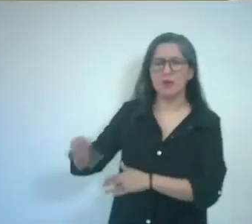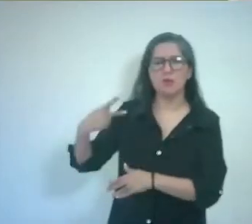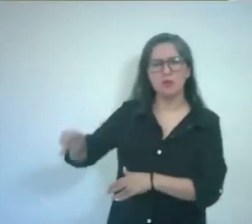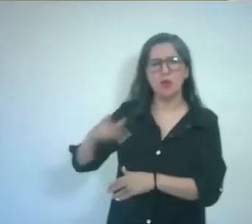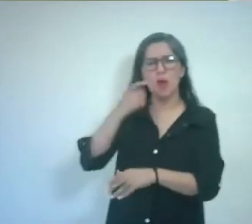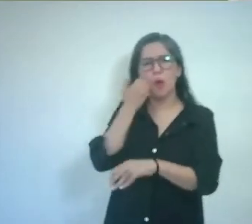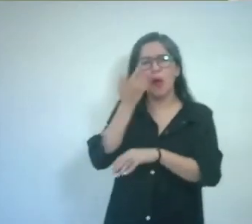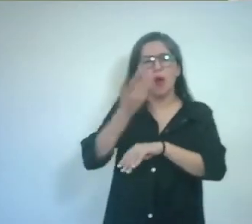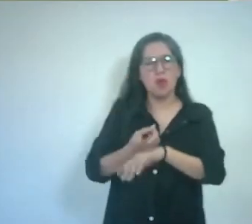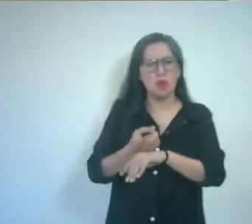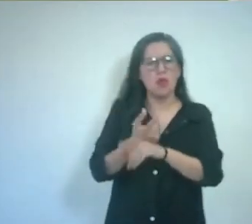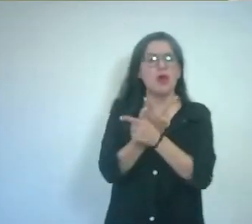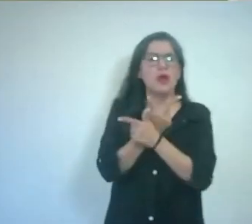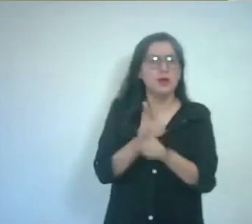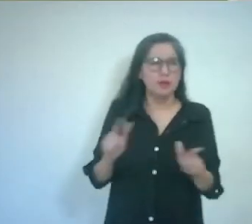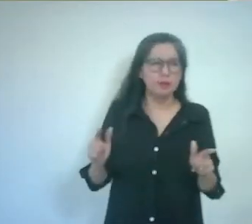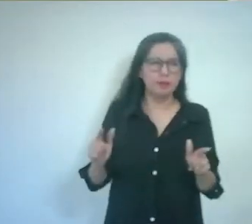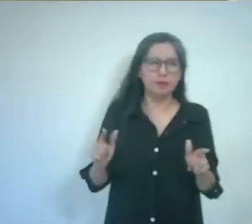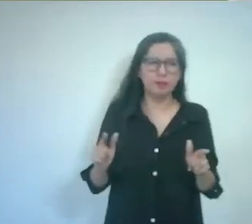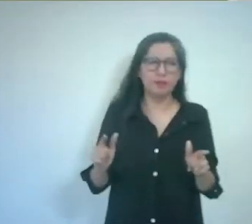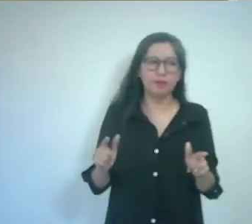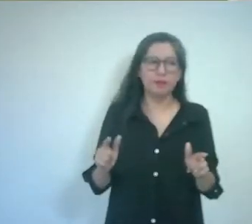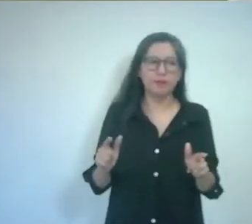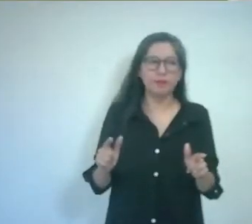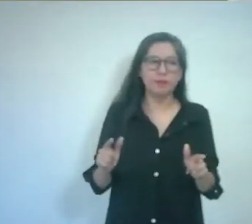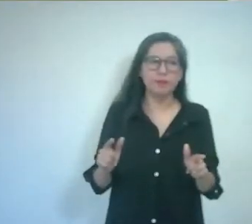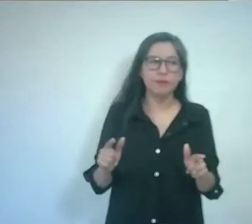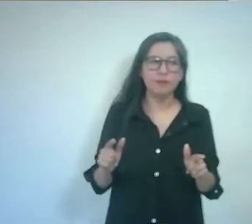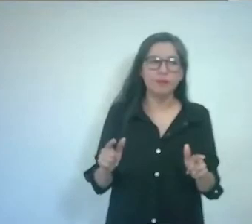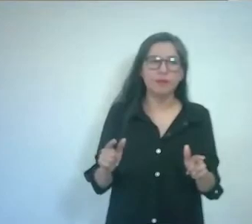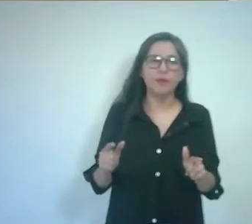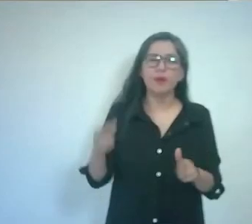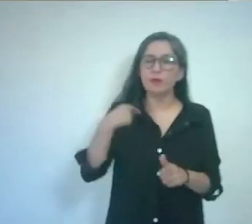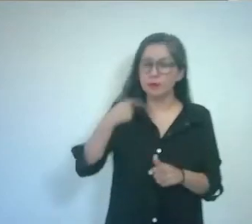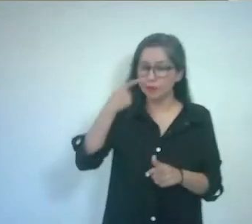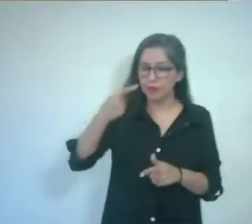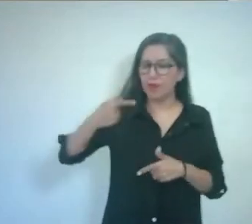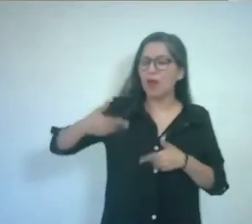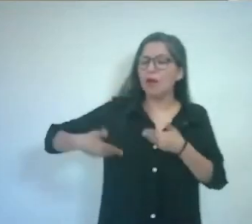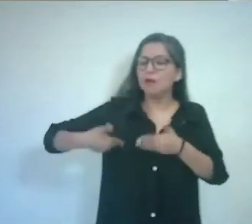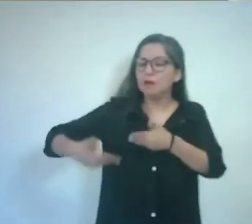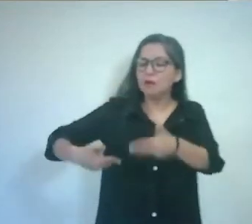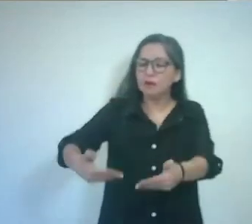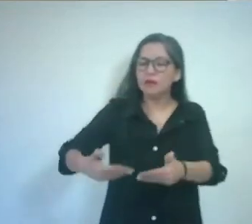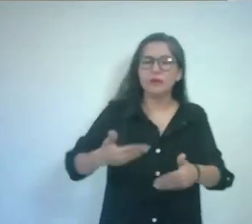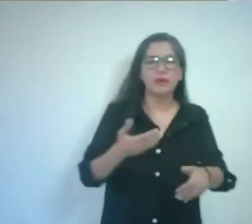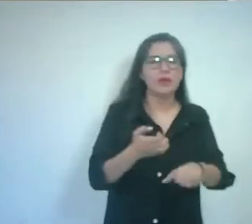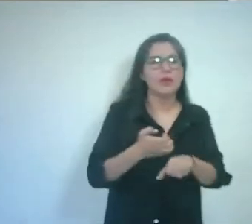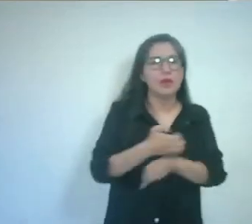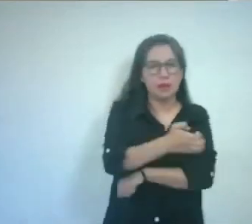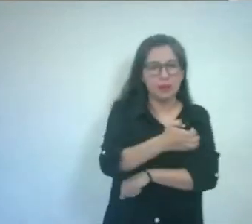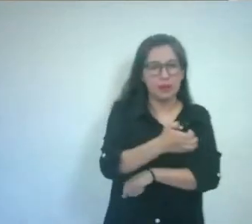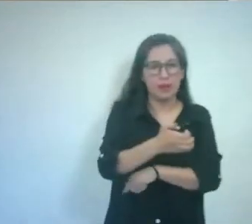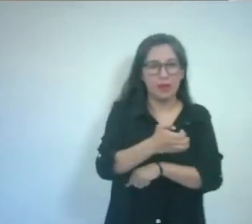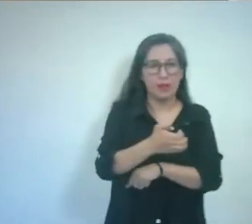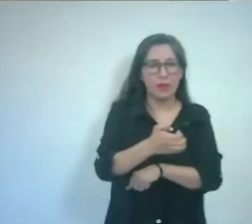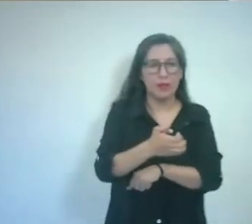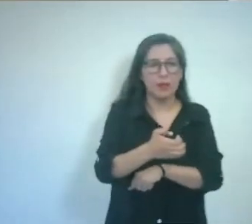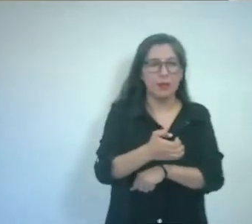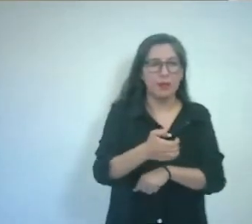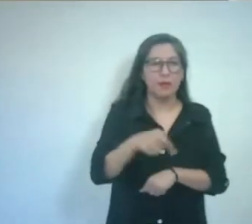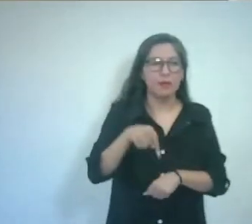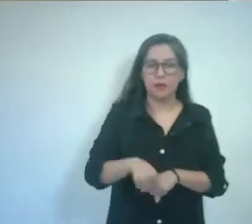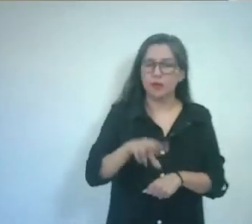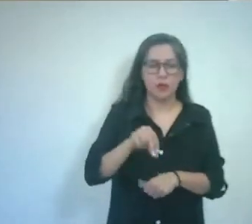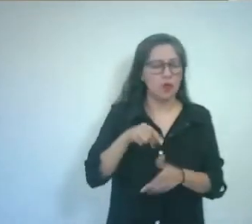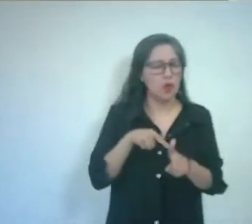libre y vean el progreso de un estado en el cual no siga